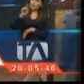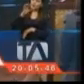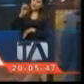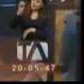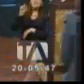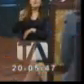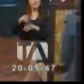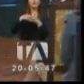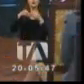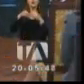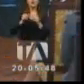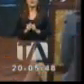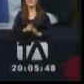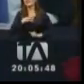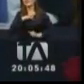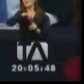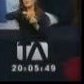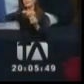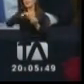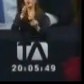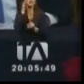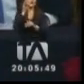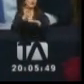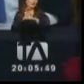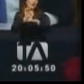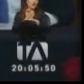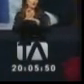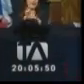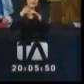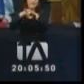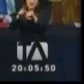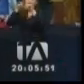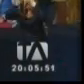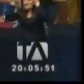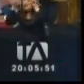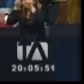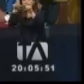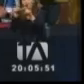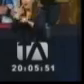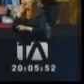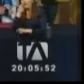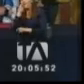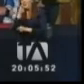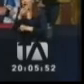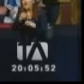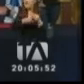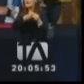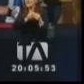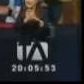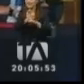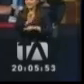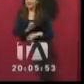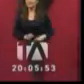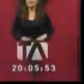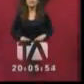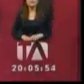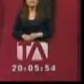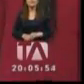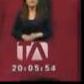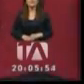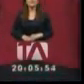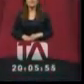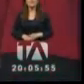Y dijeron que ven con optimismo el futuro del país, pues habría otras empresas interesadas en invertir en Ecuador. En Quito, María Gracia